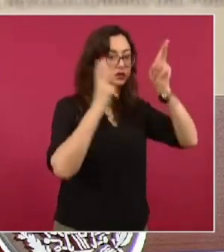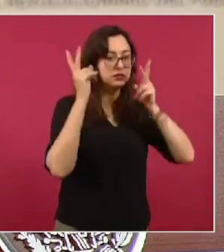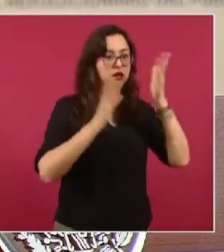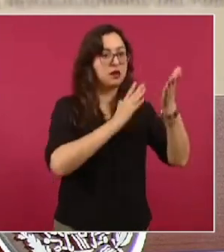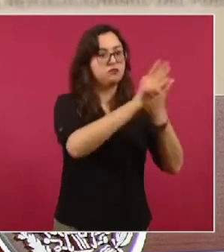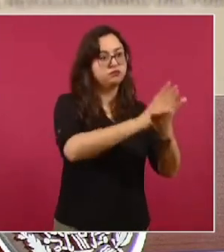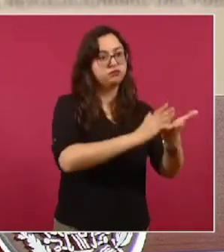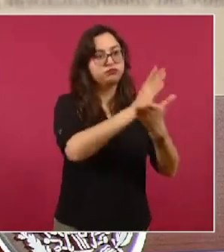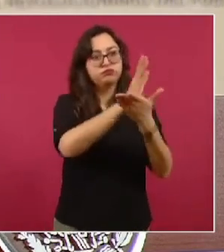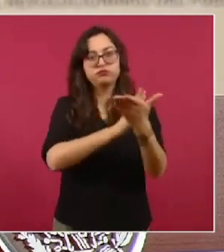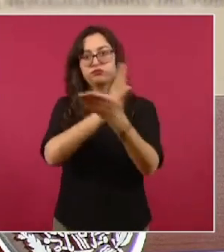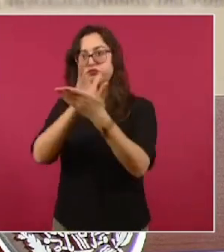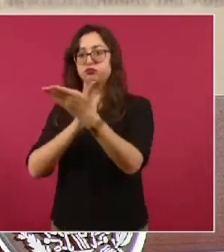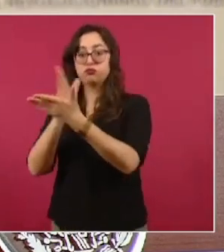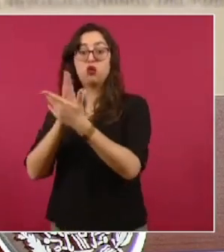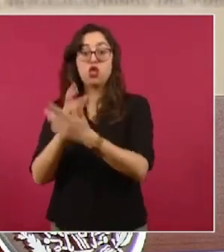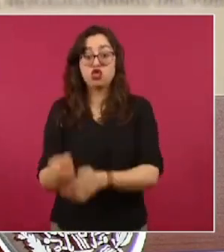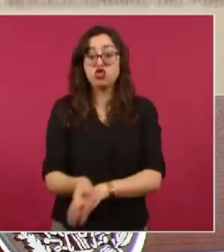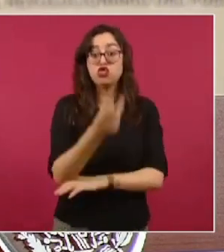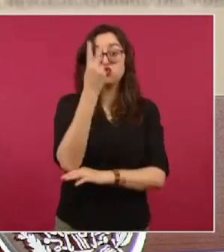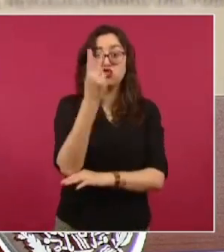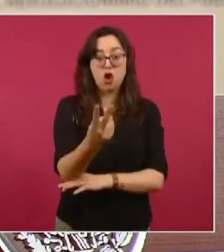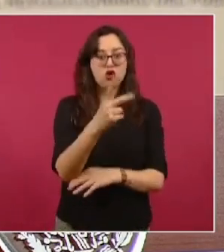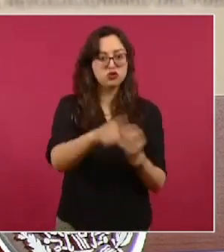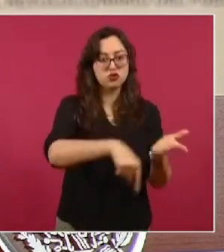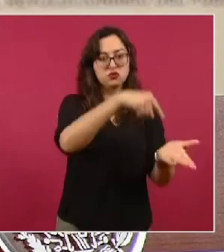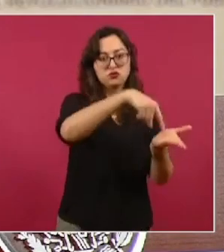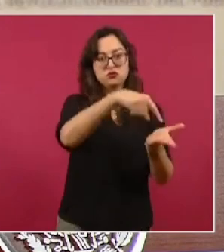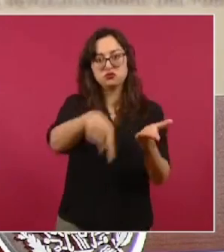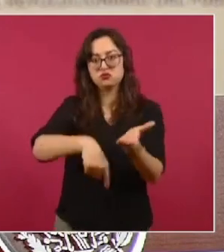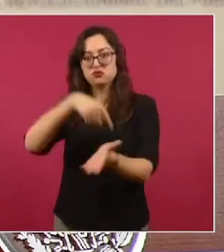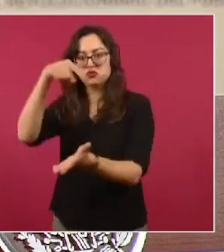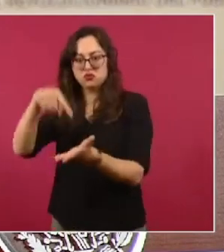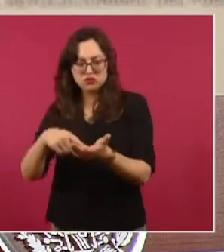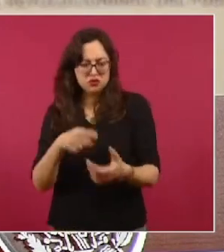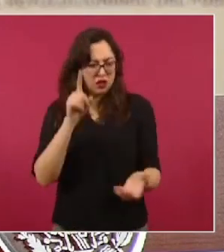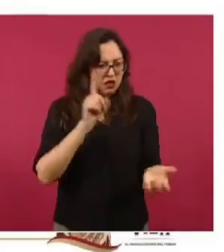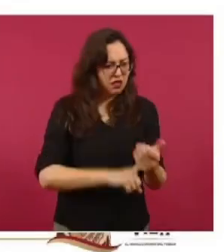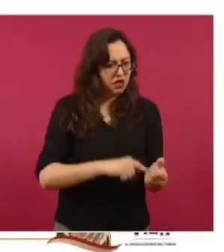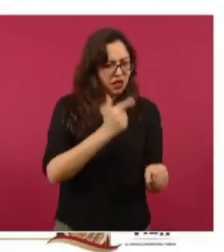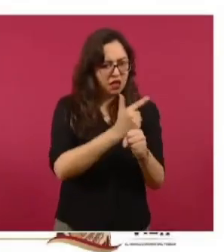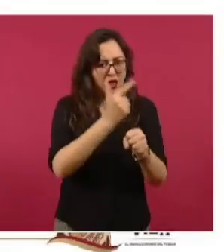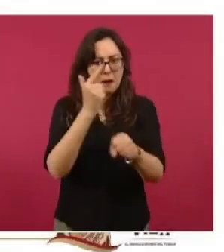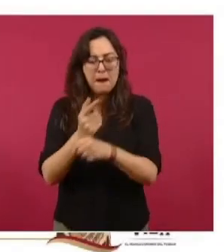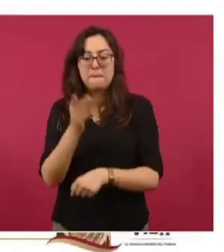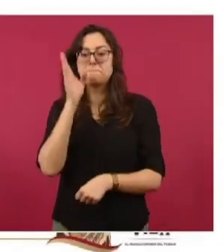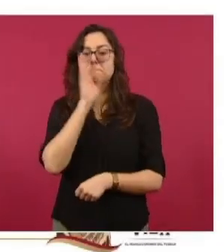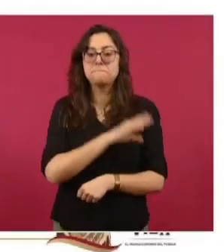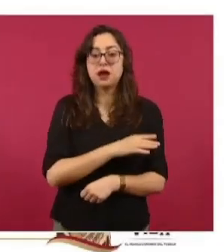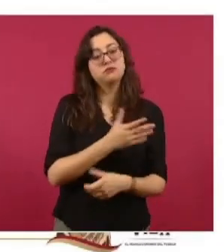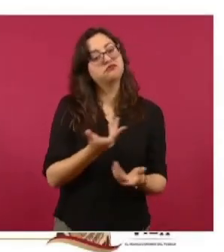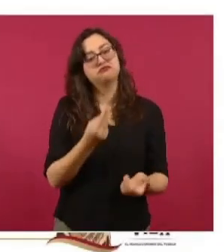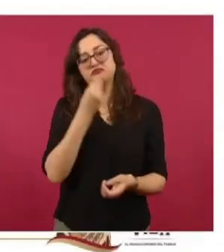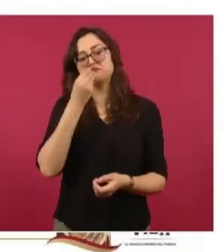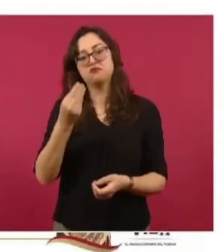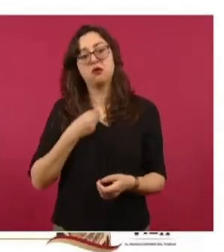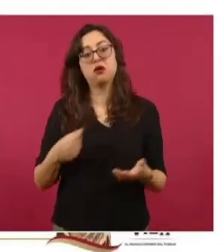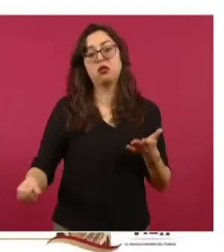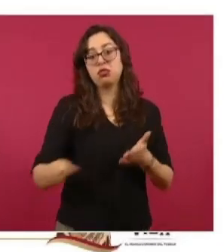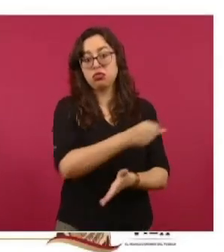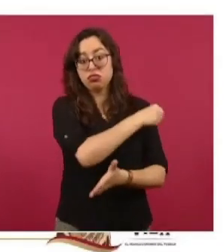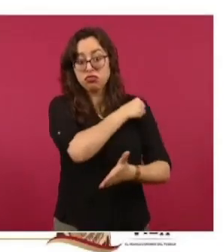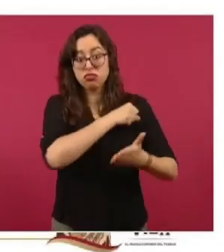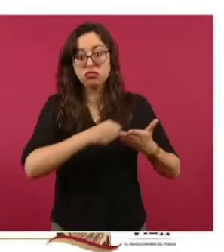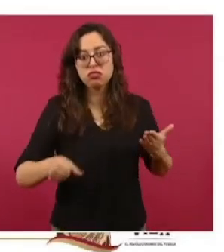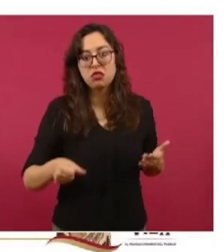que no se dejaron colocar los sellos a pesar de haber encontrado irregularidades, una en Zaguayo, Michoacán, y